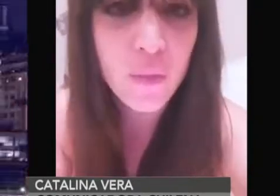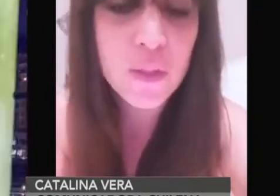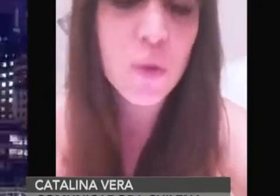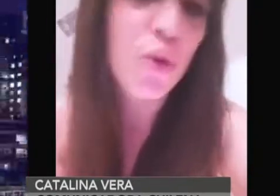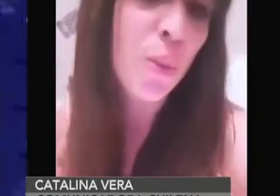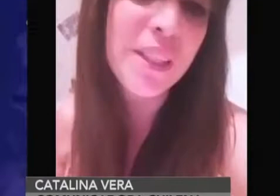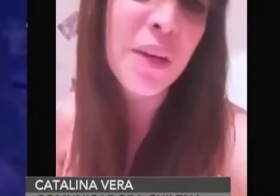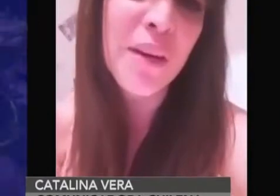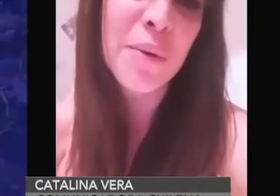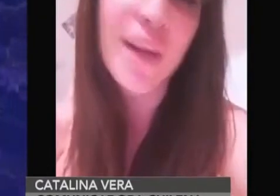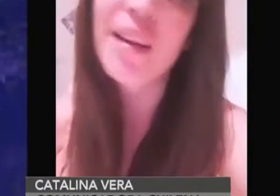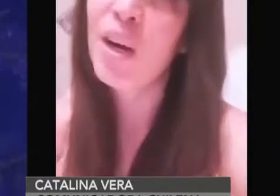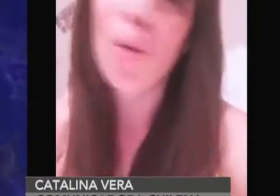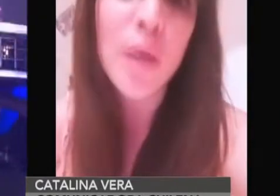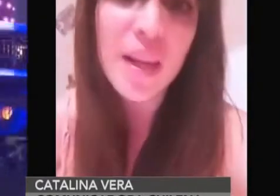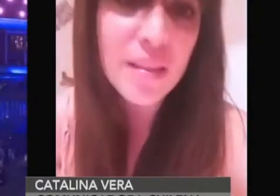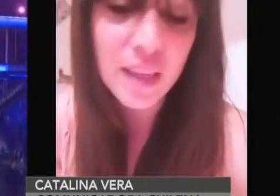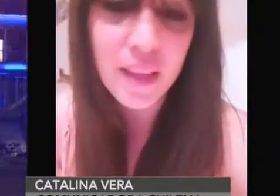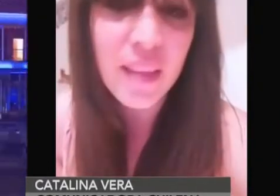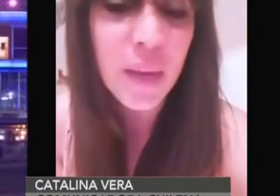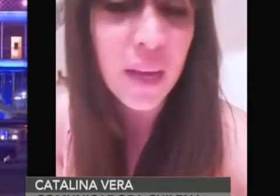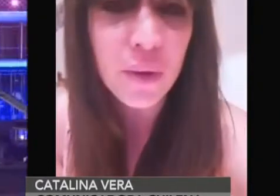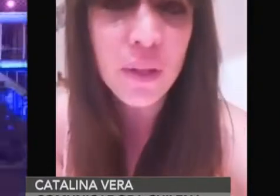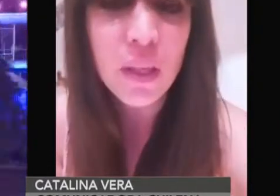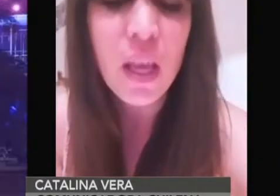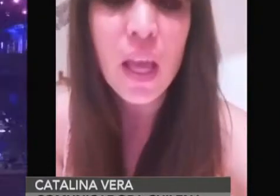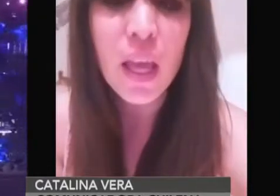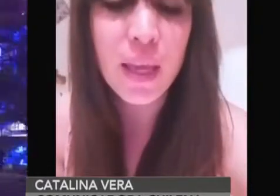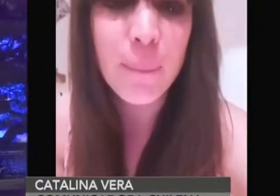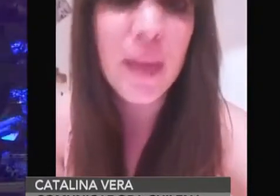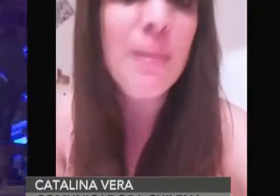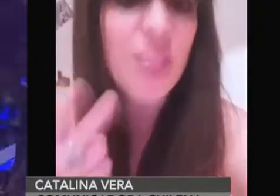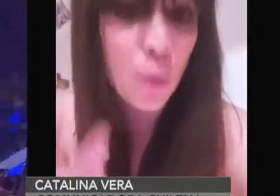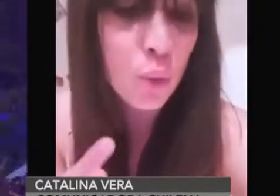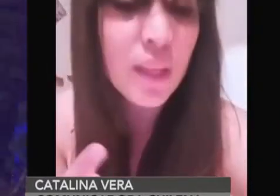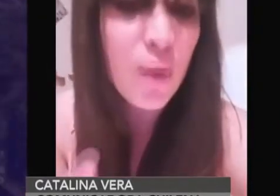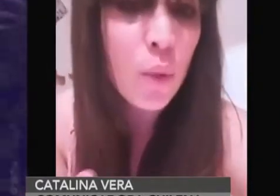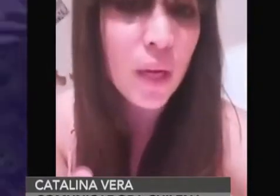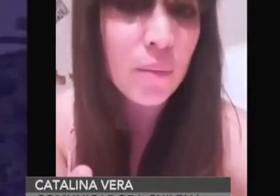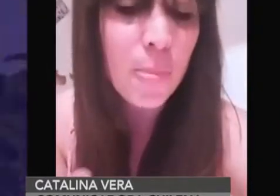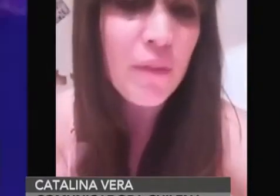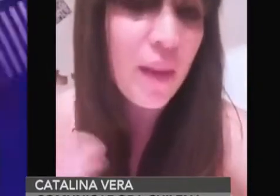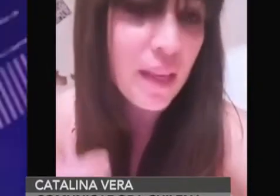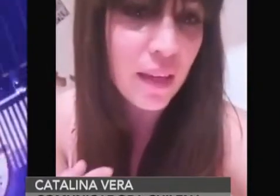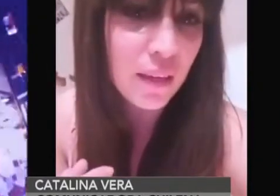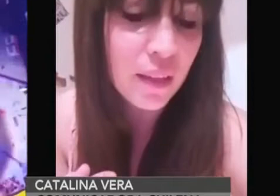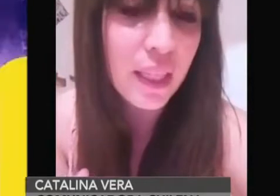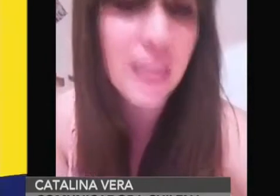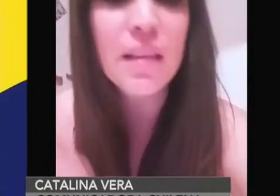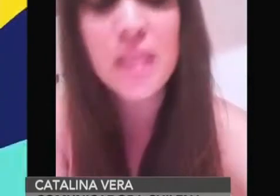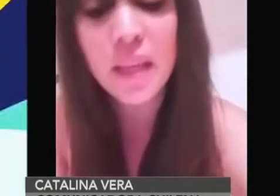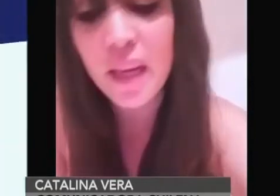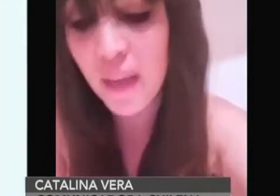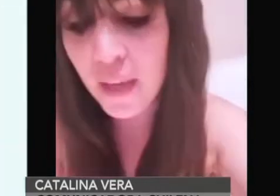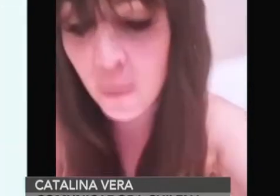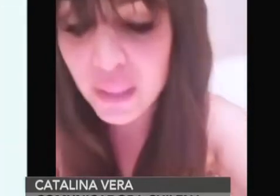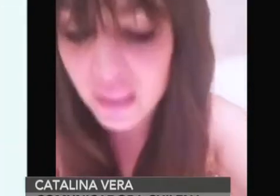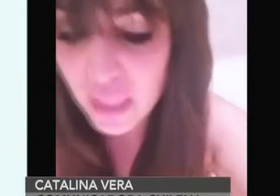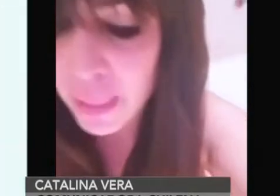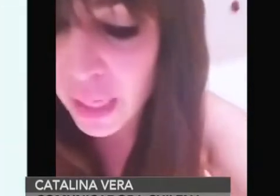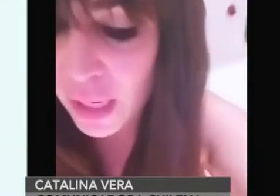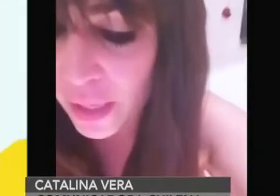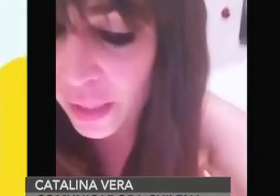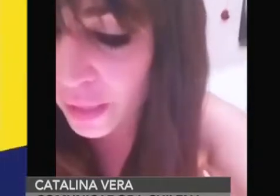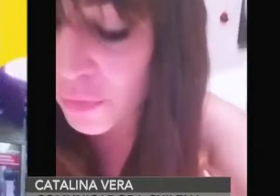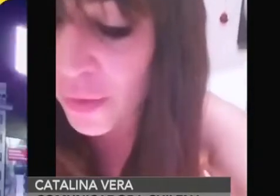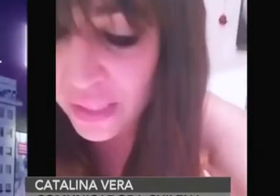ordenado. De hecho, yo me tengo que vacunar el lunes, el 10 de mayo, para mi segunda vacuna, Pfizer. Y la tercera, ya hay una